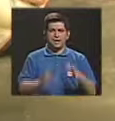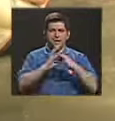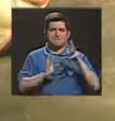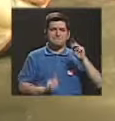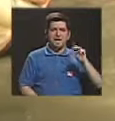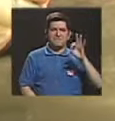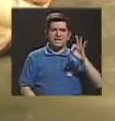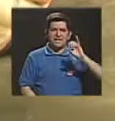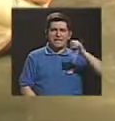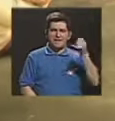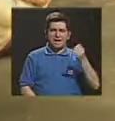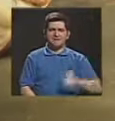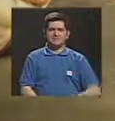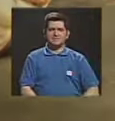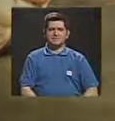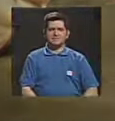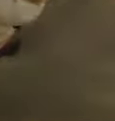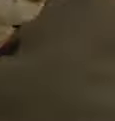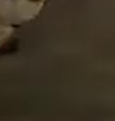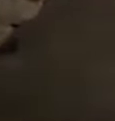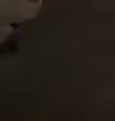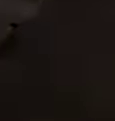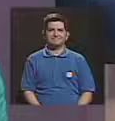Nexos, María Fernanda Jiménez.